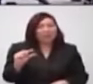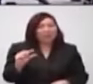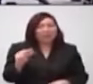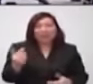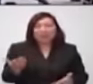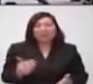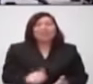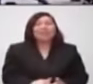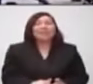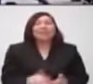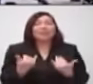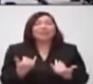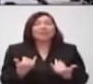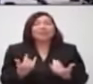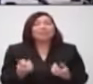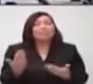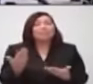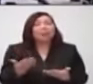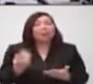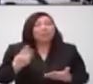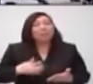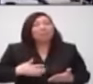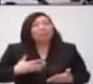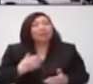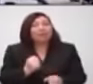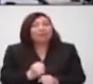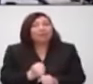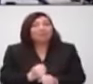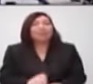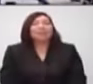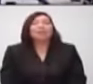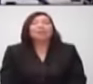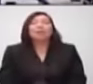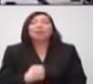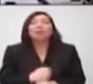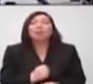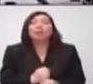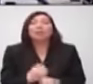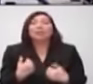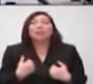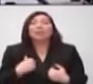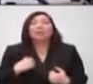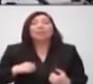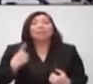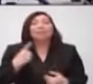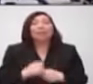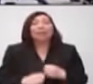tener este importe para poder trabajar las obras que tenía en mente el alcalde